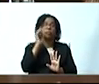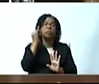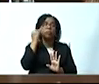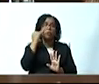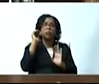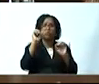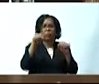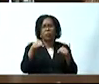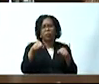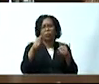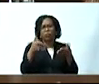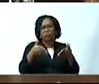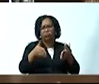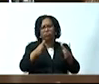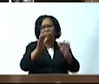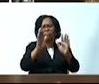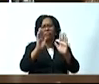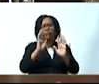sacar.